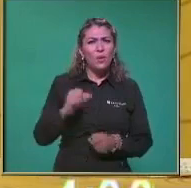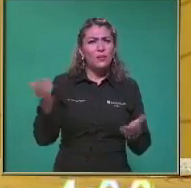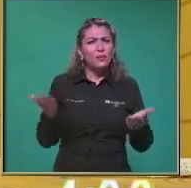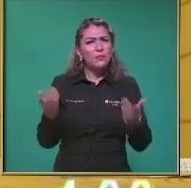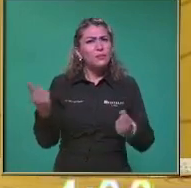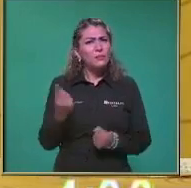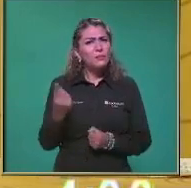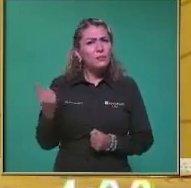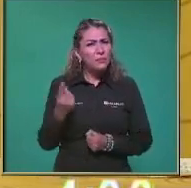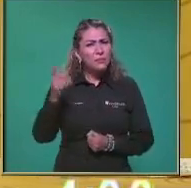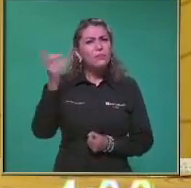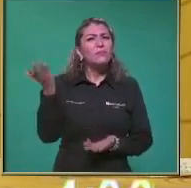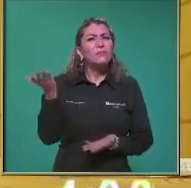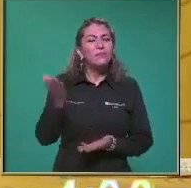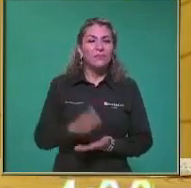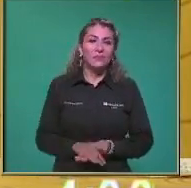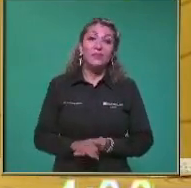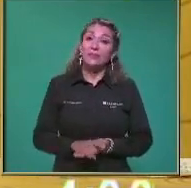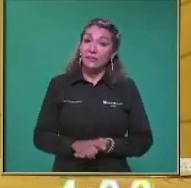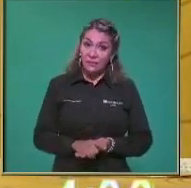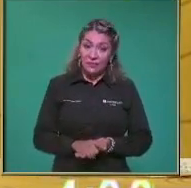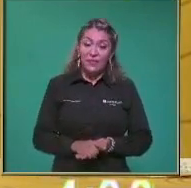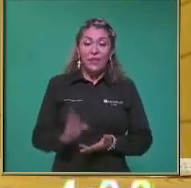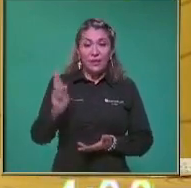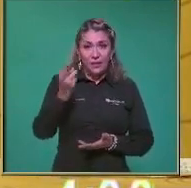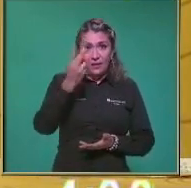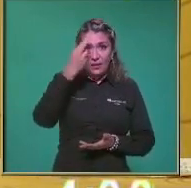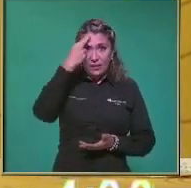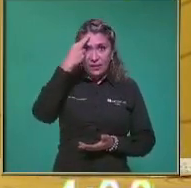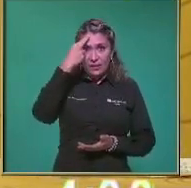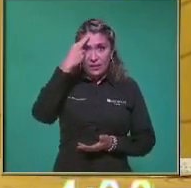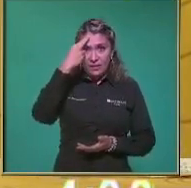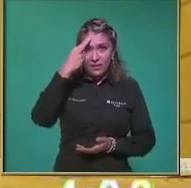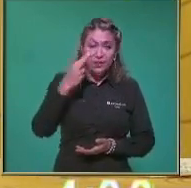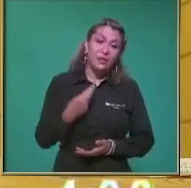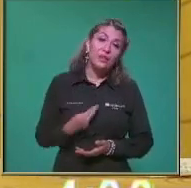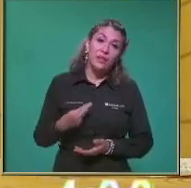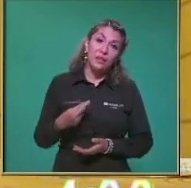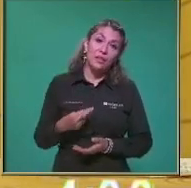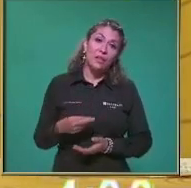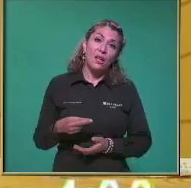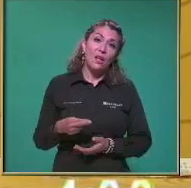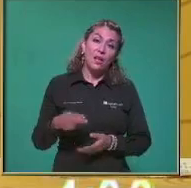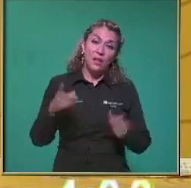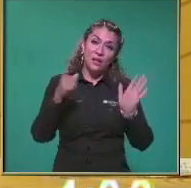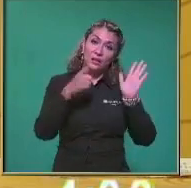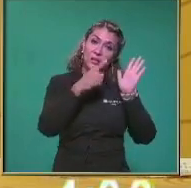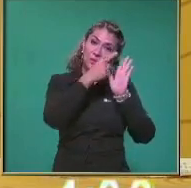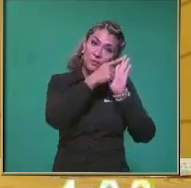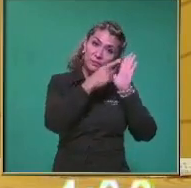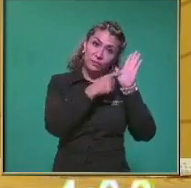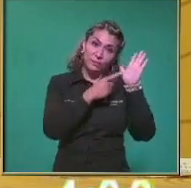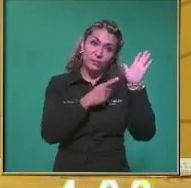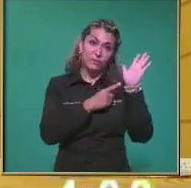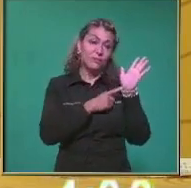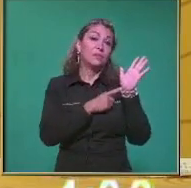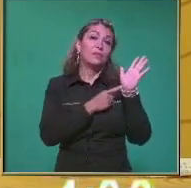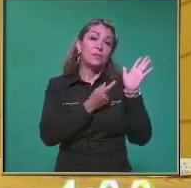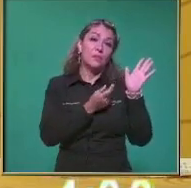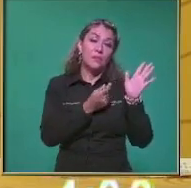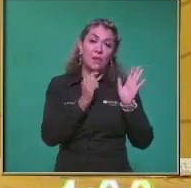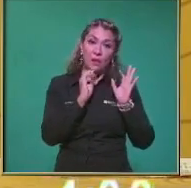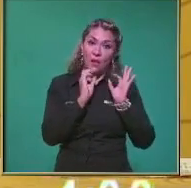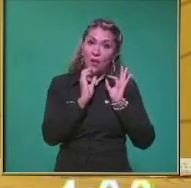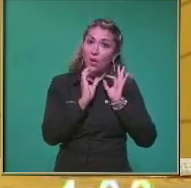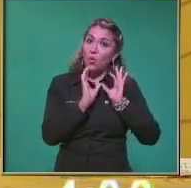Pues lo primero ya sabemos que es recordar cuáles son nuestras indicaciones para